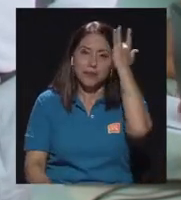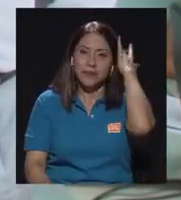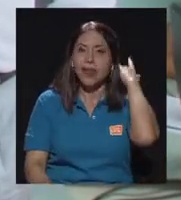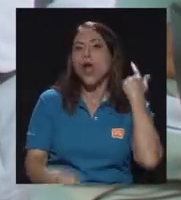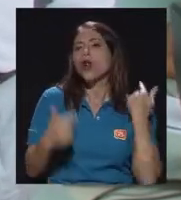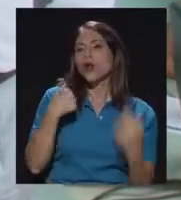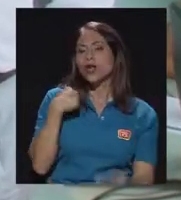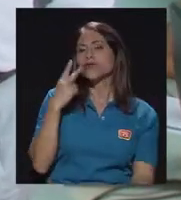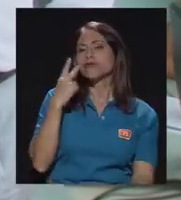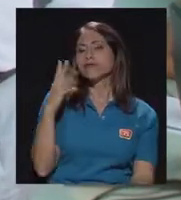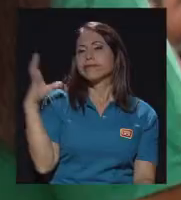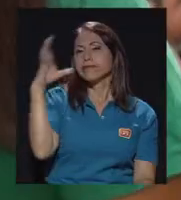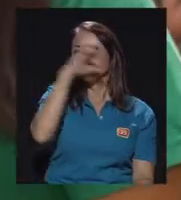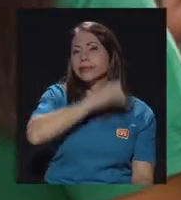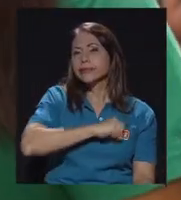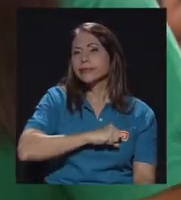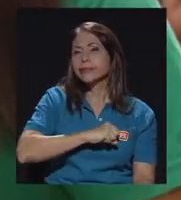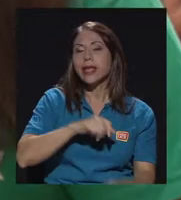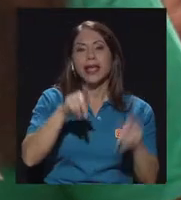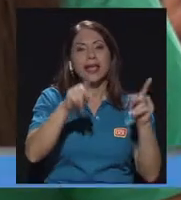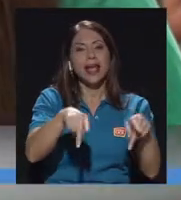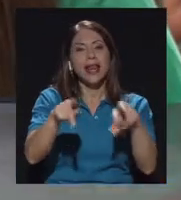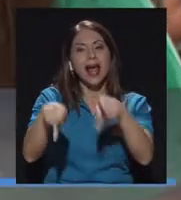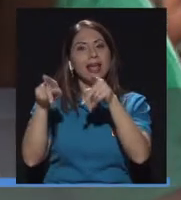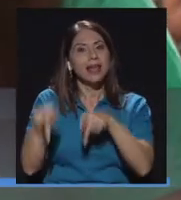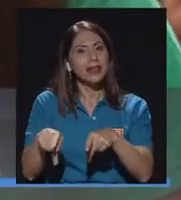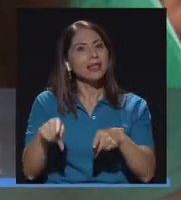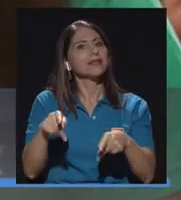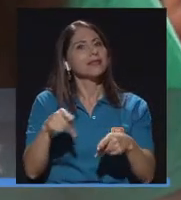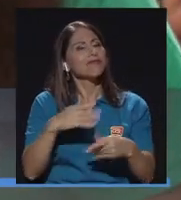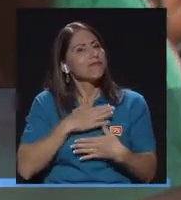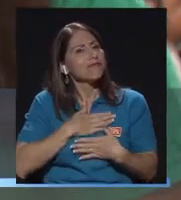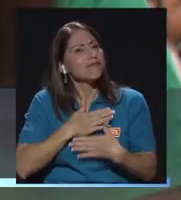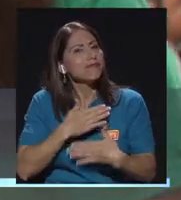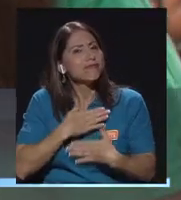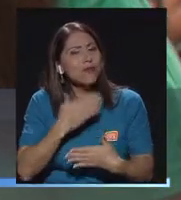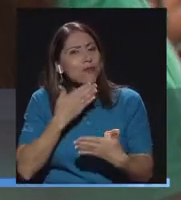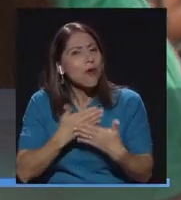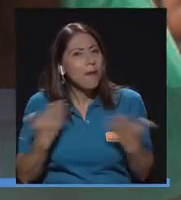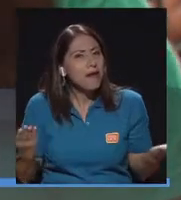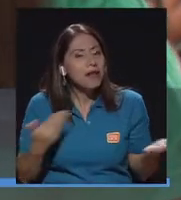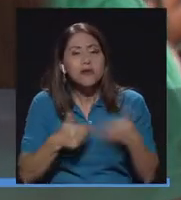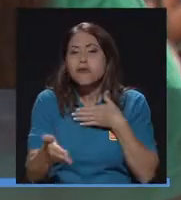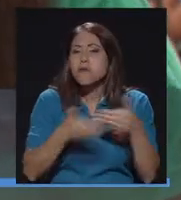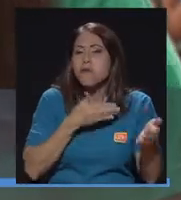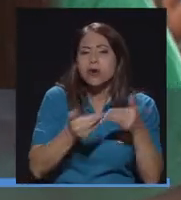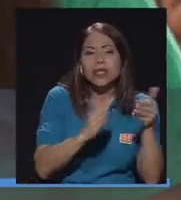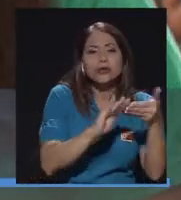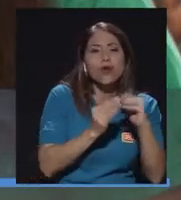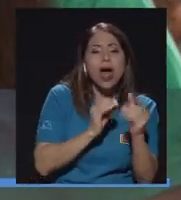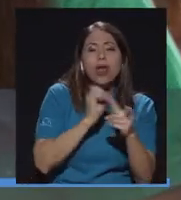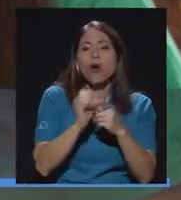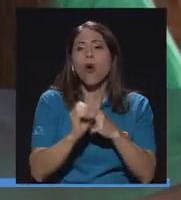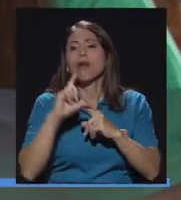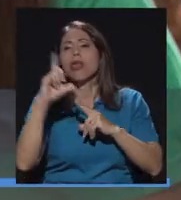noto en sí es que la gente es muy, muy amable, sin importar si es de la ciudad o es de campo.